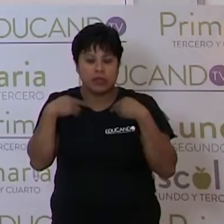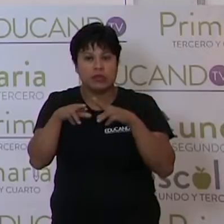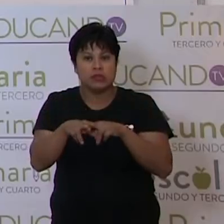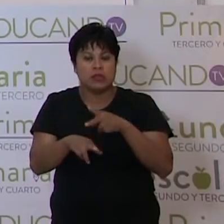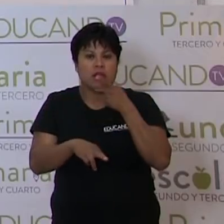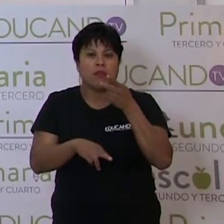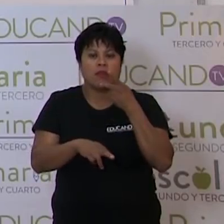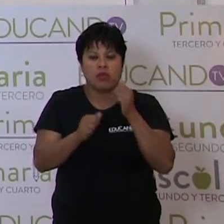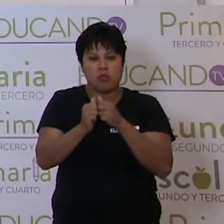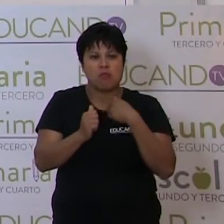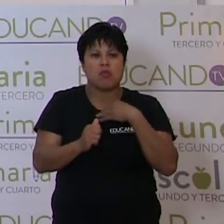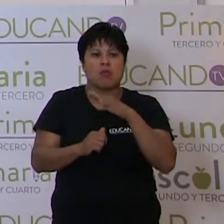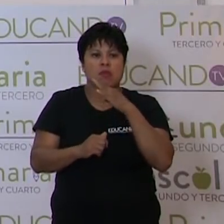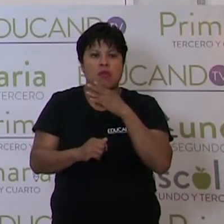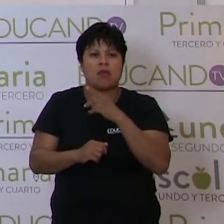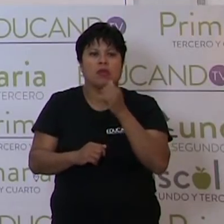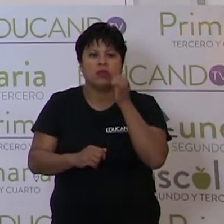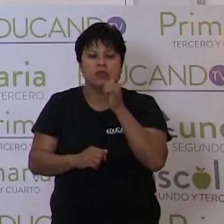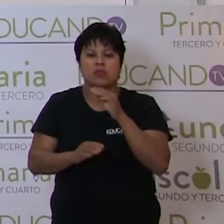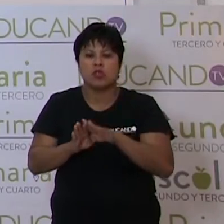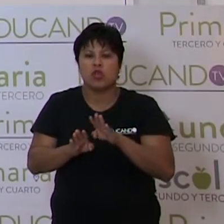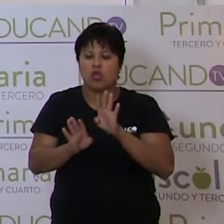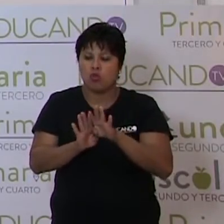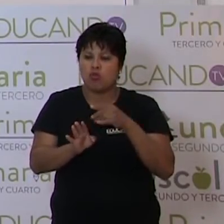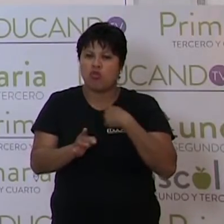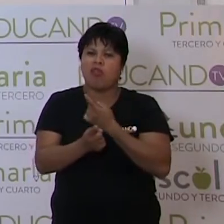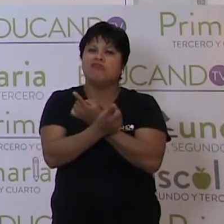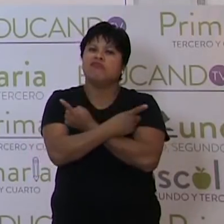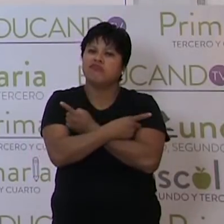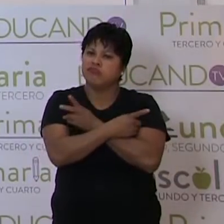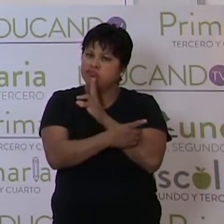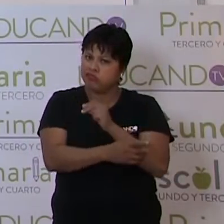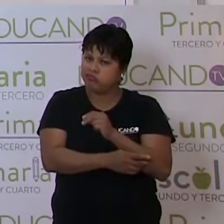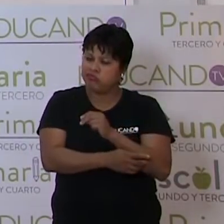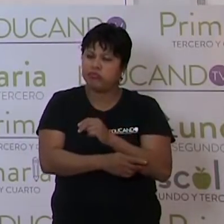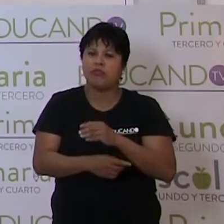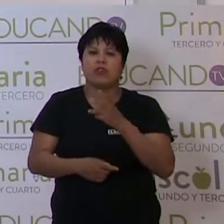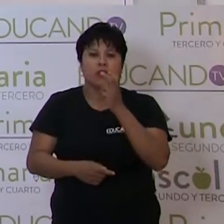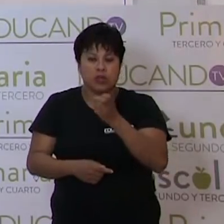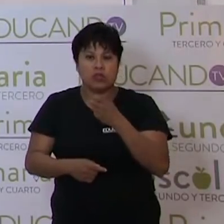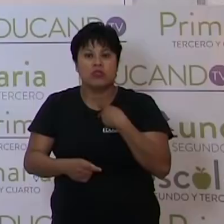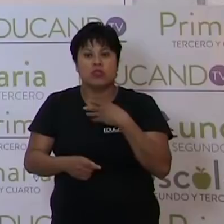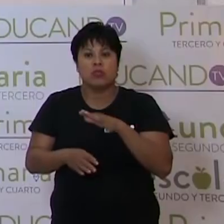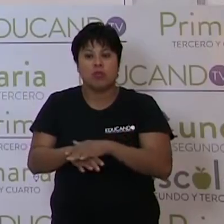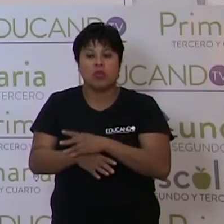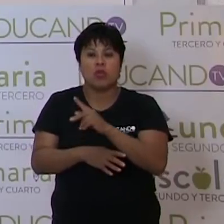maestras hablaron con mi mamá acerca de mi comportamiento. Yo creo que ahí es, por lo tanto,